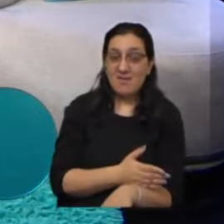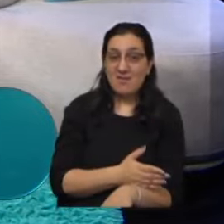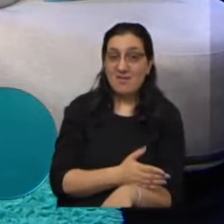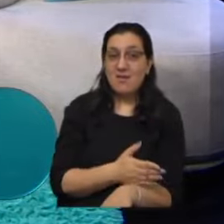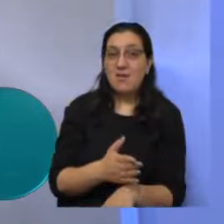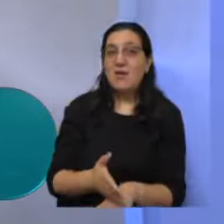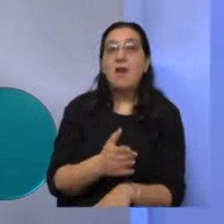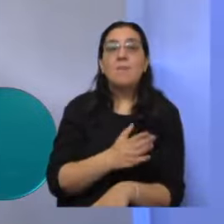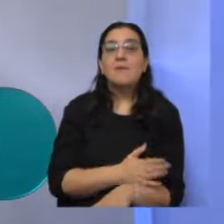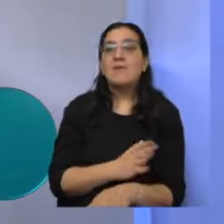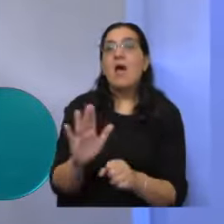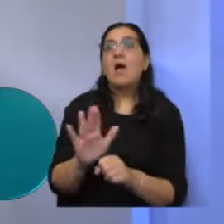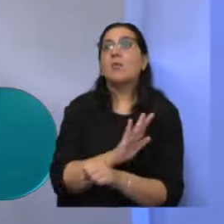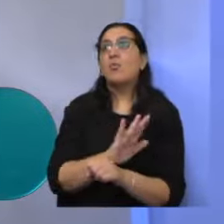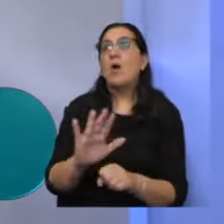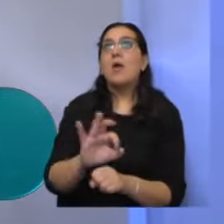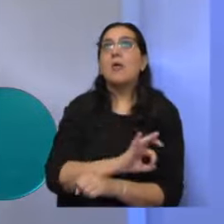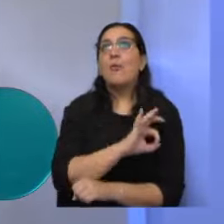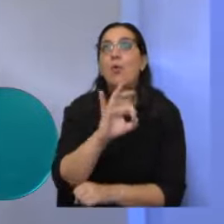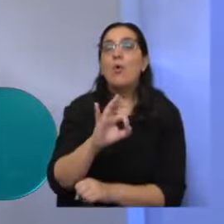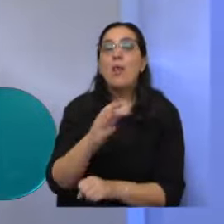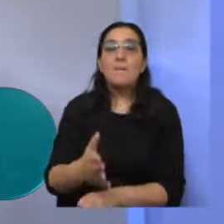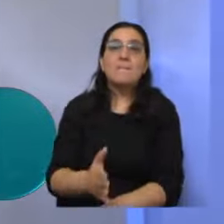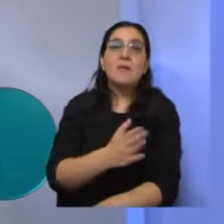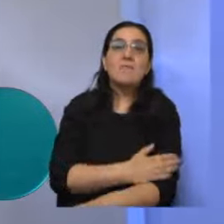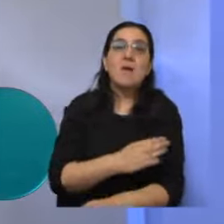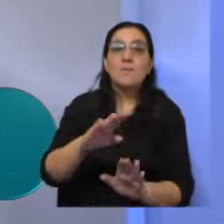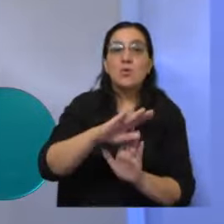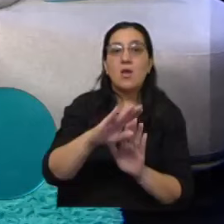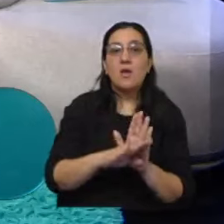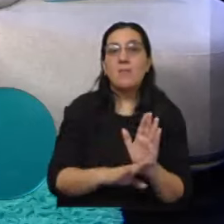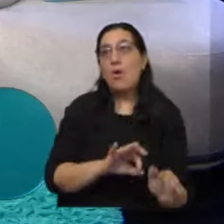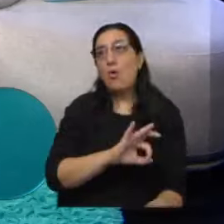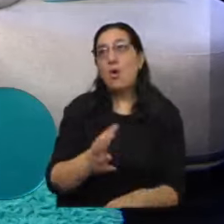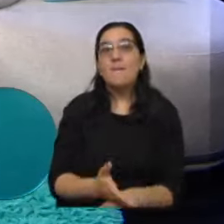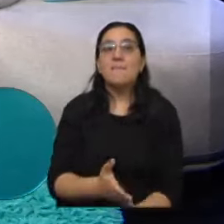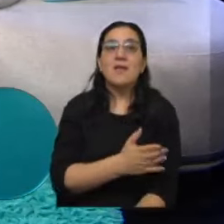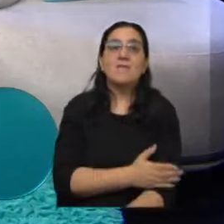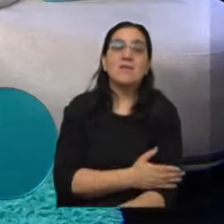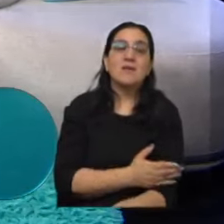la previa a actuar, la previa al programa, la previa... Miedo. No.